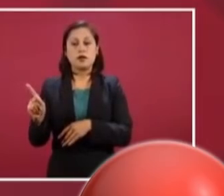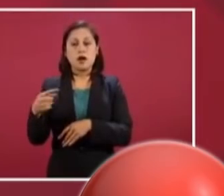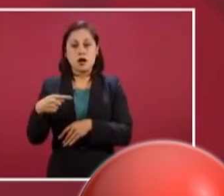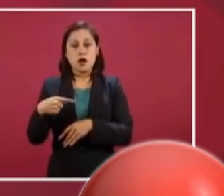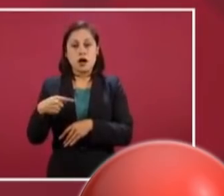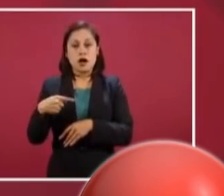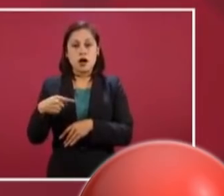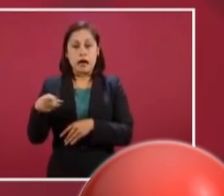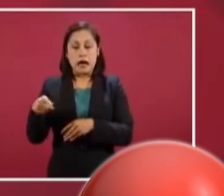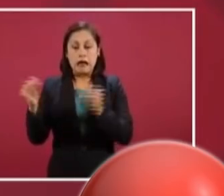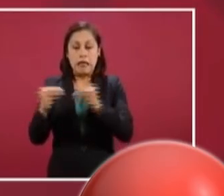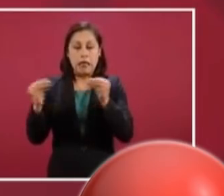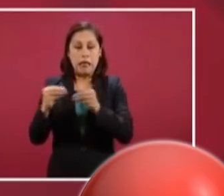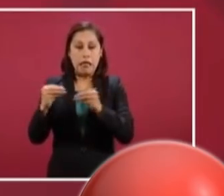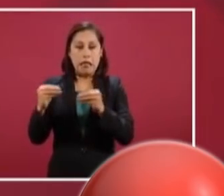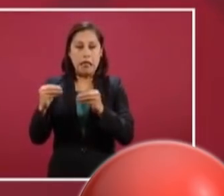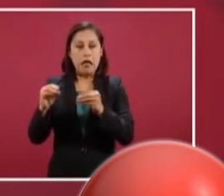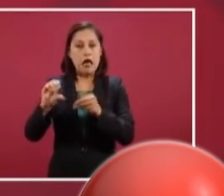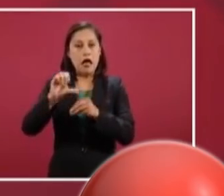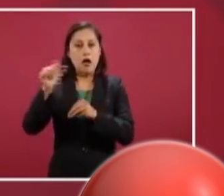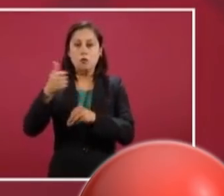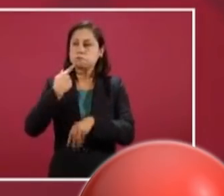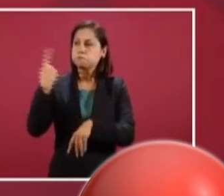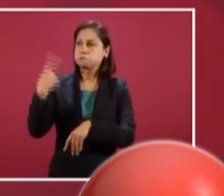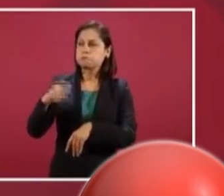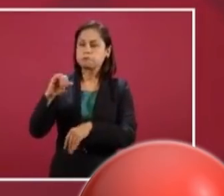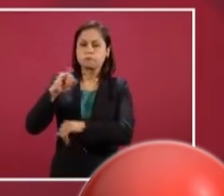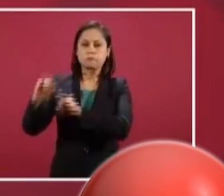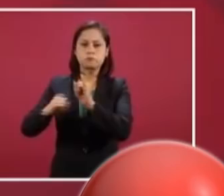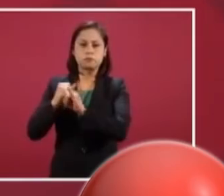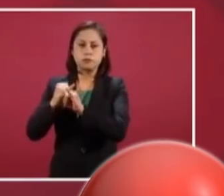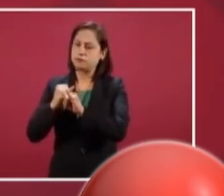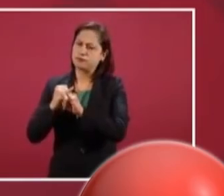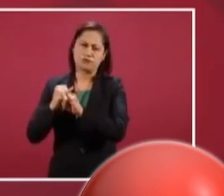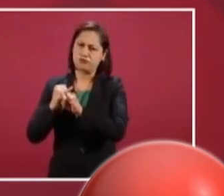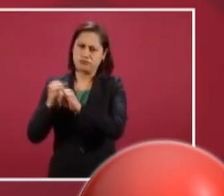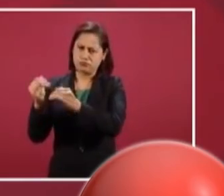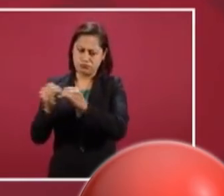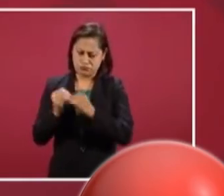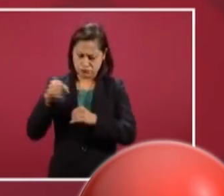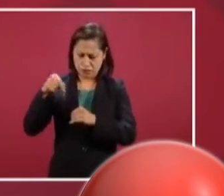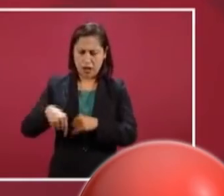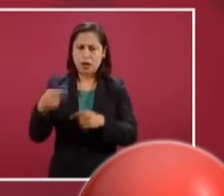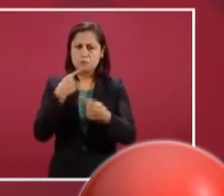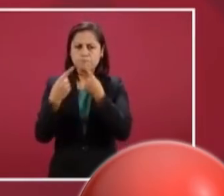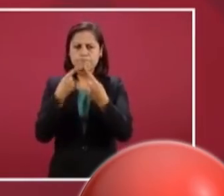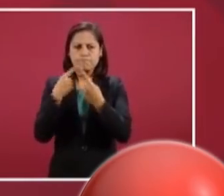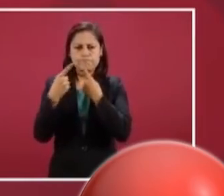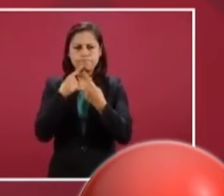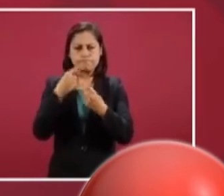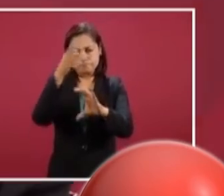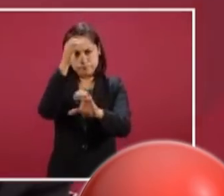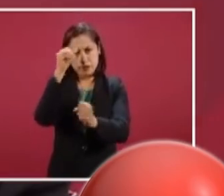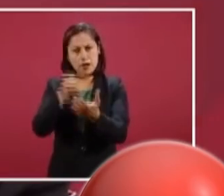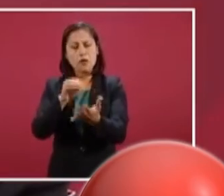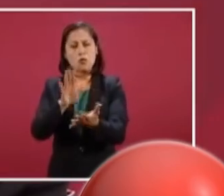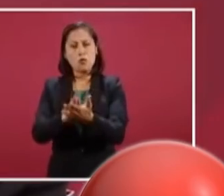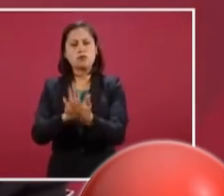internacionales. Mediante el diálogo se llegó a un acuerdo con las